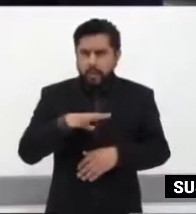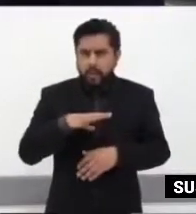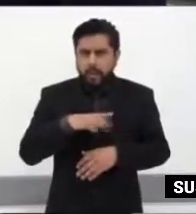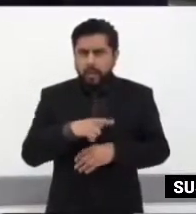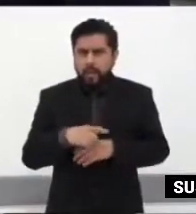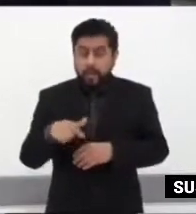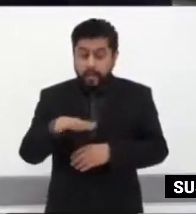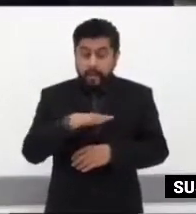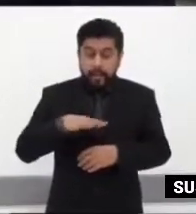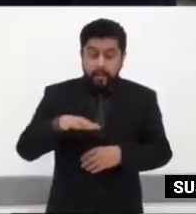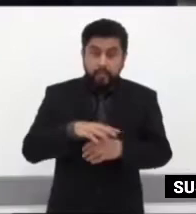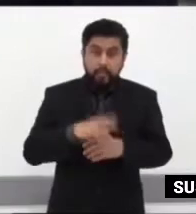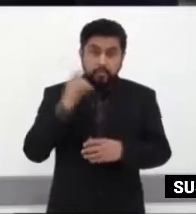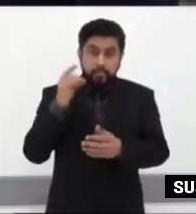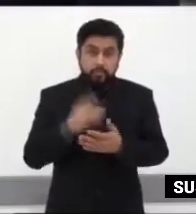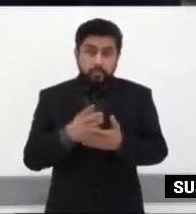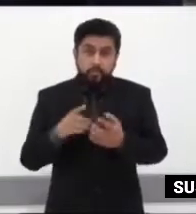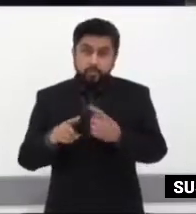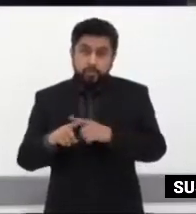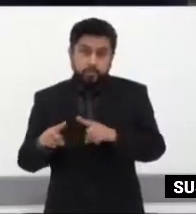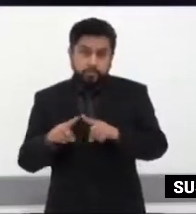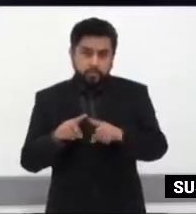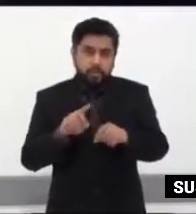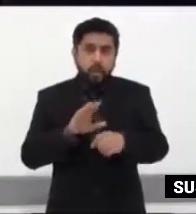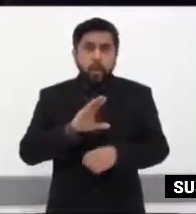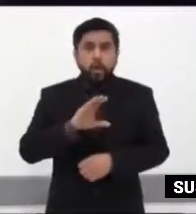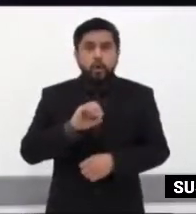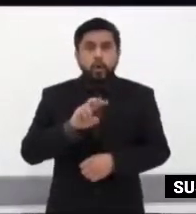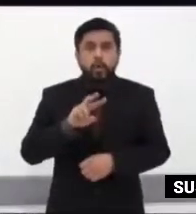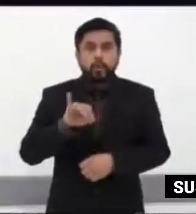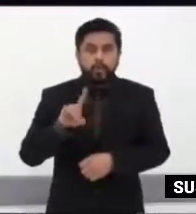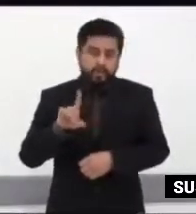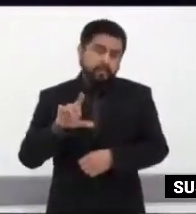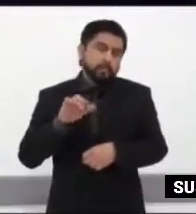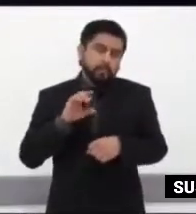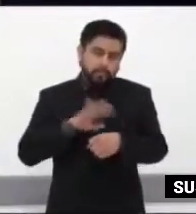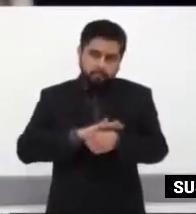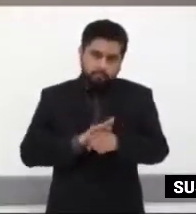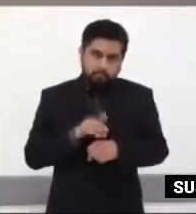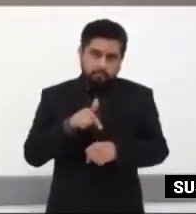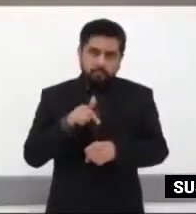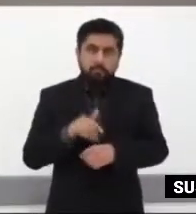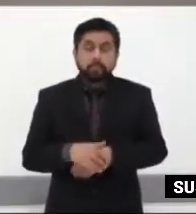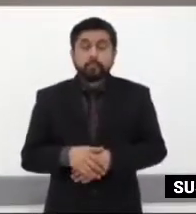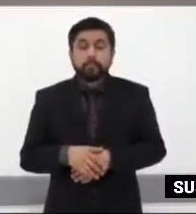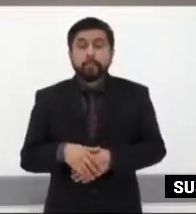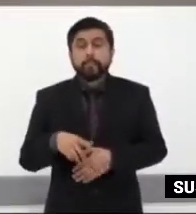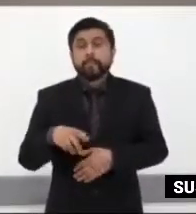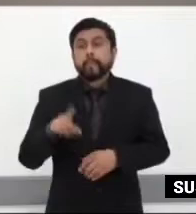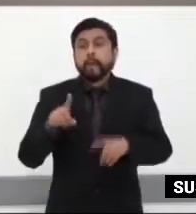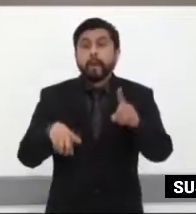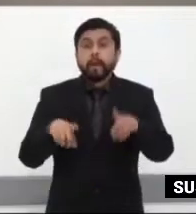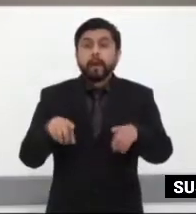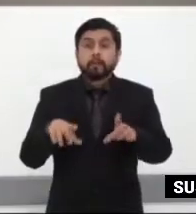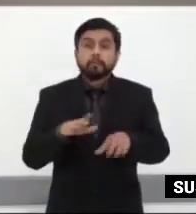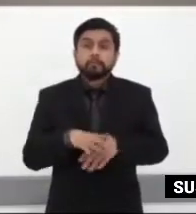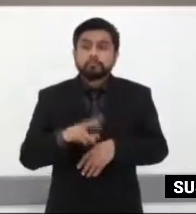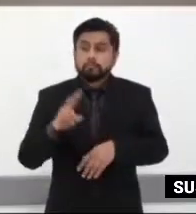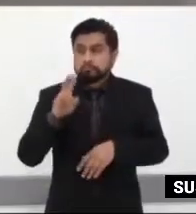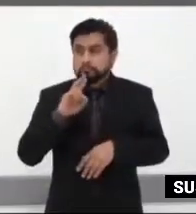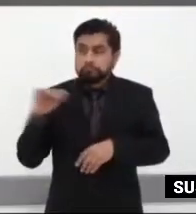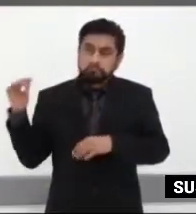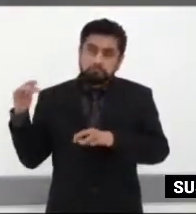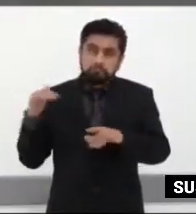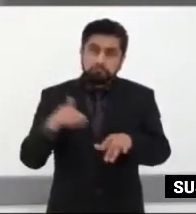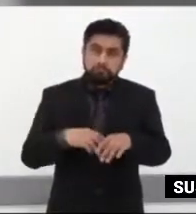Esta área solamente para pacientes no COVID. Cuando viene la ambulancia regulada por el centro regulador o por el